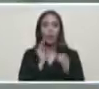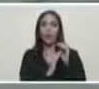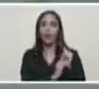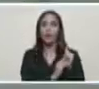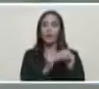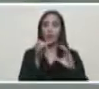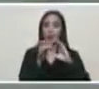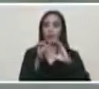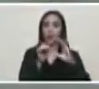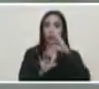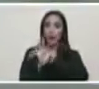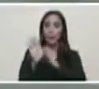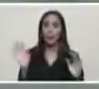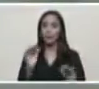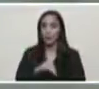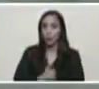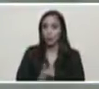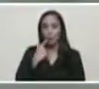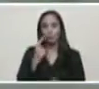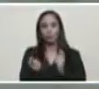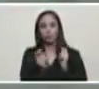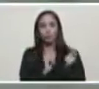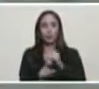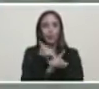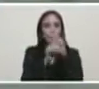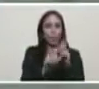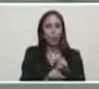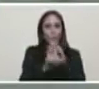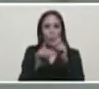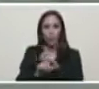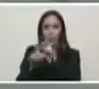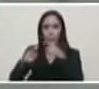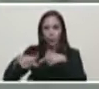carnet de la patria podemos hacer consultas por